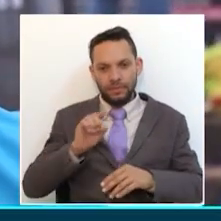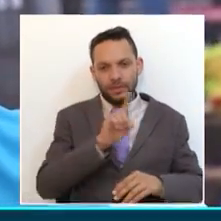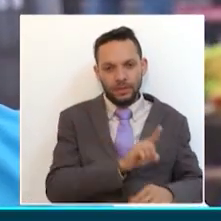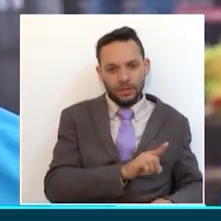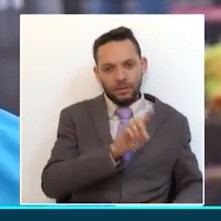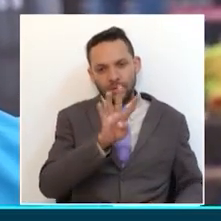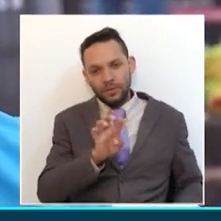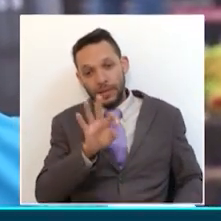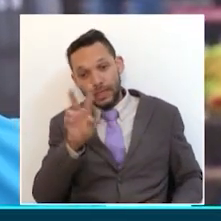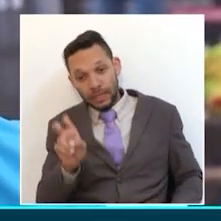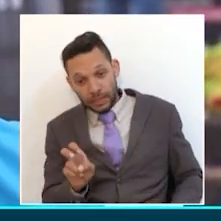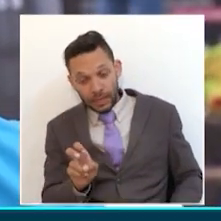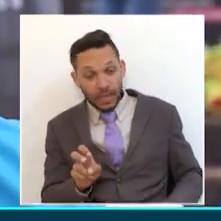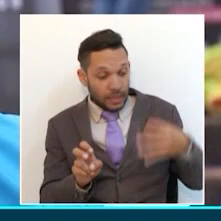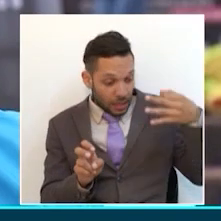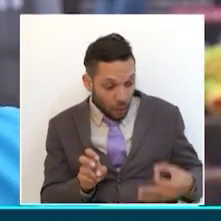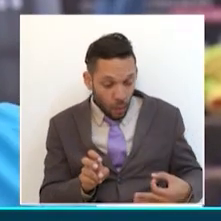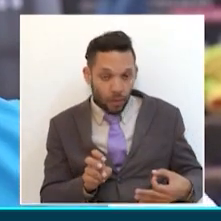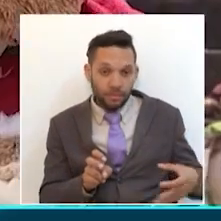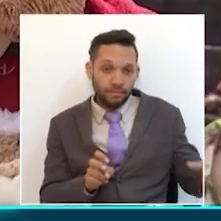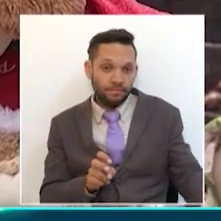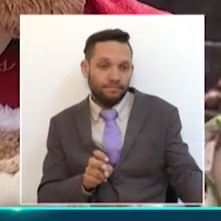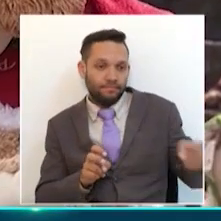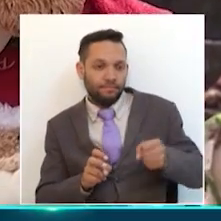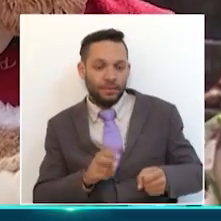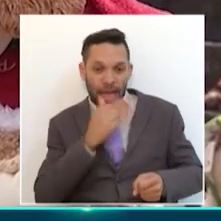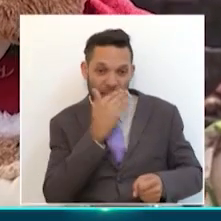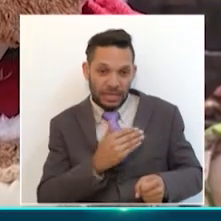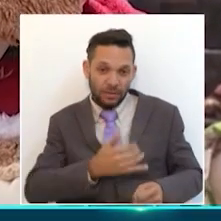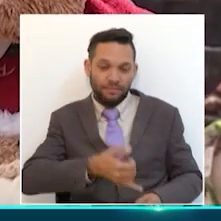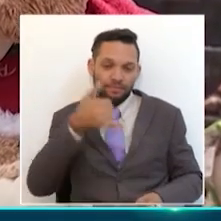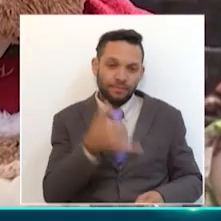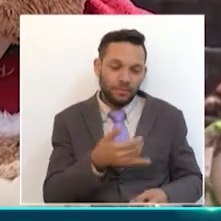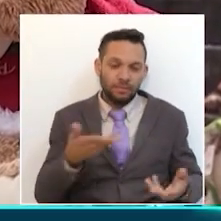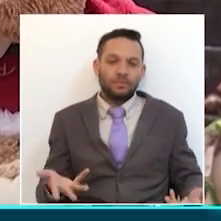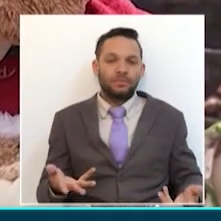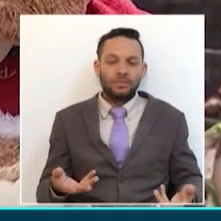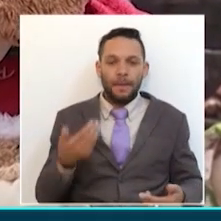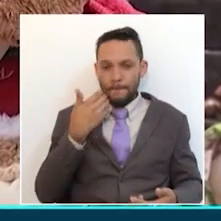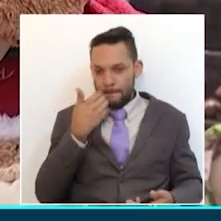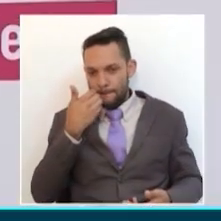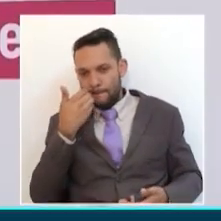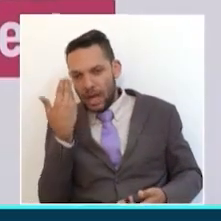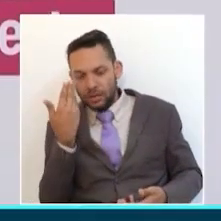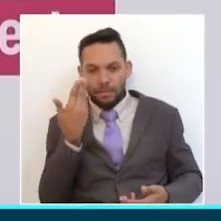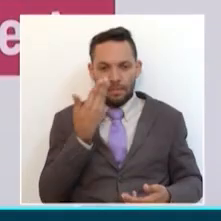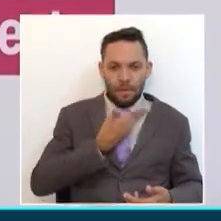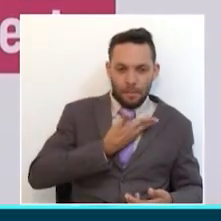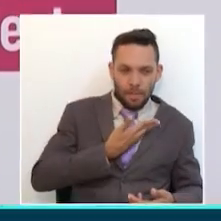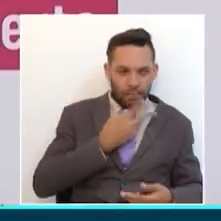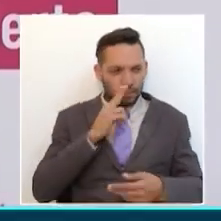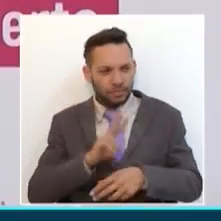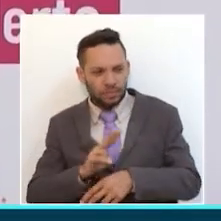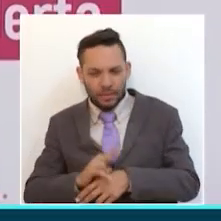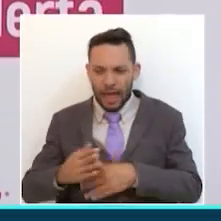197 casos confirmados y procesados. Es responsabilidad entonces de los adultos estar atentos a las señales de alarma